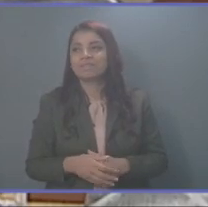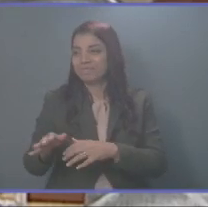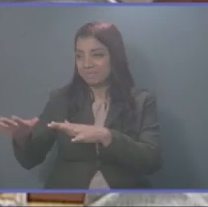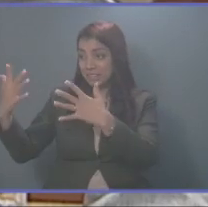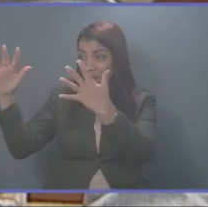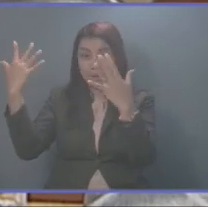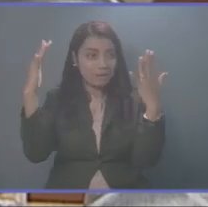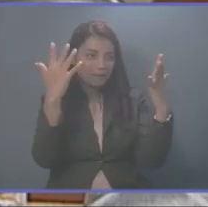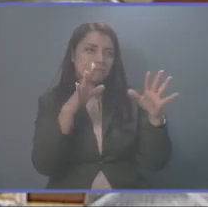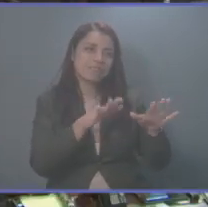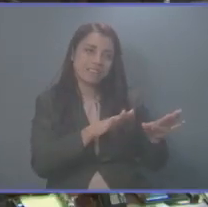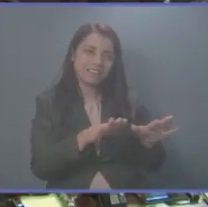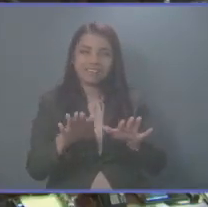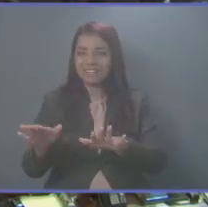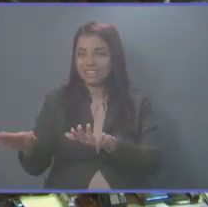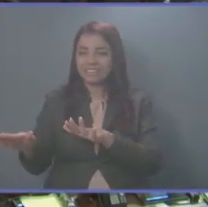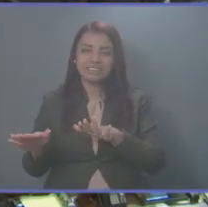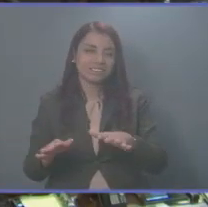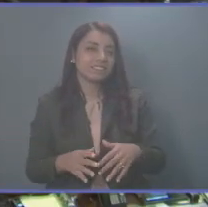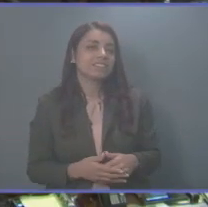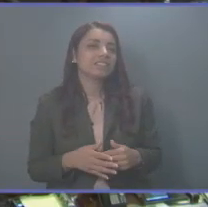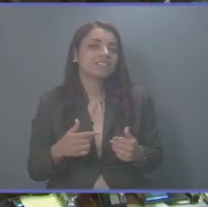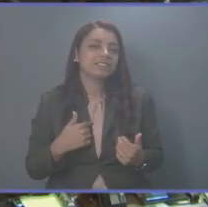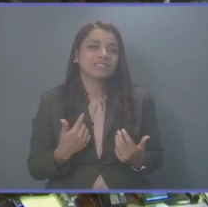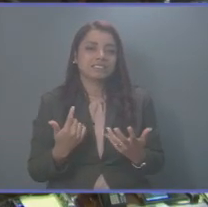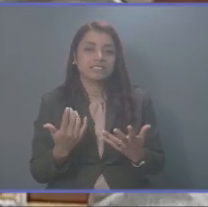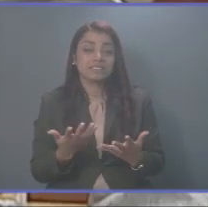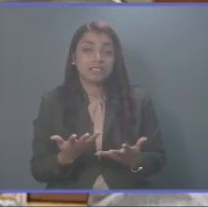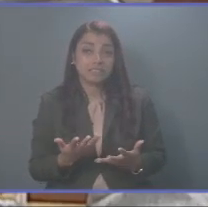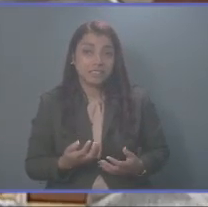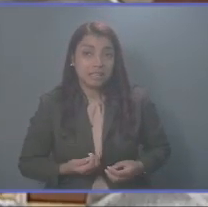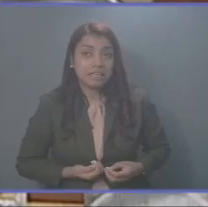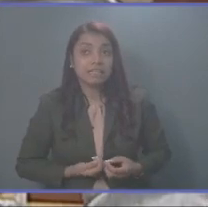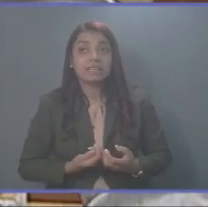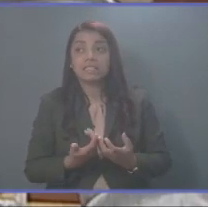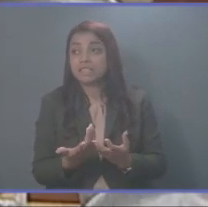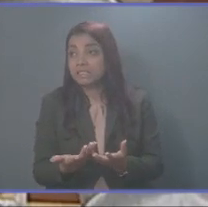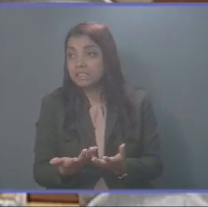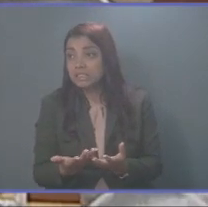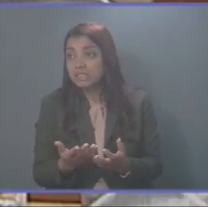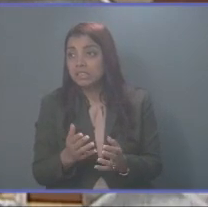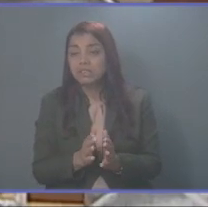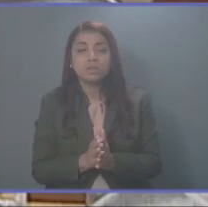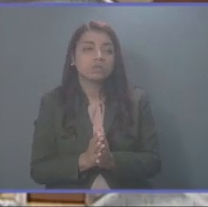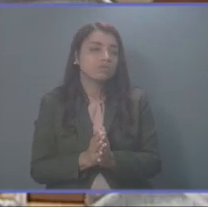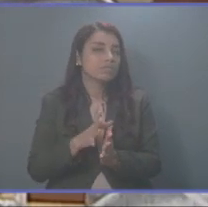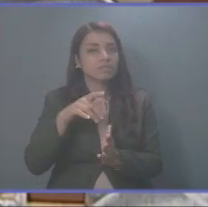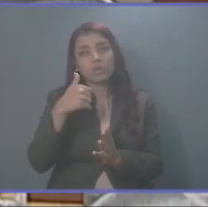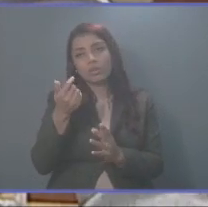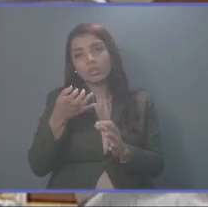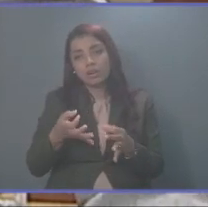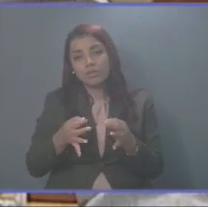Muchísimas gracias. Y quizás hubiera deseado retirarme en otras condiciones.